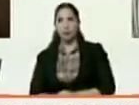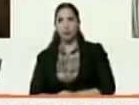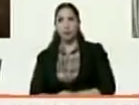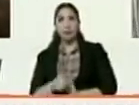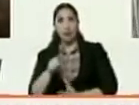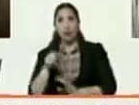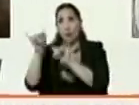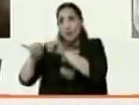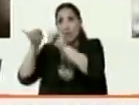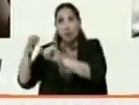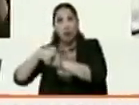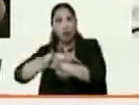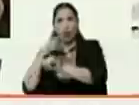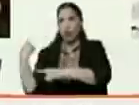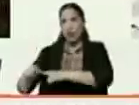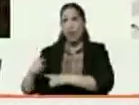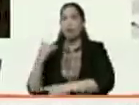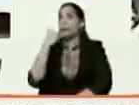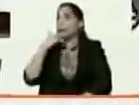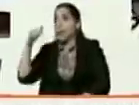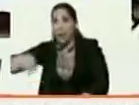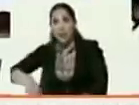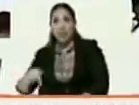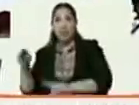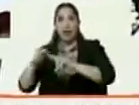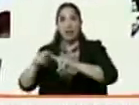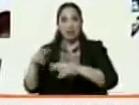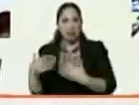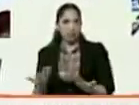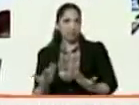Esos son los que nosotros tenemos aquí mismo cerca en el Táchira.